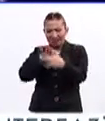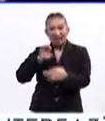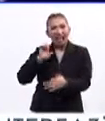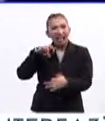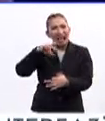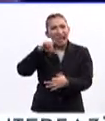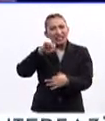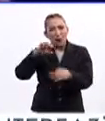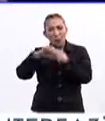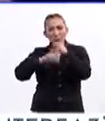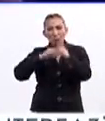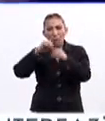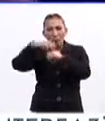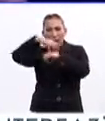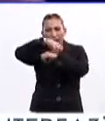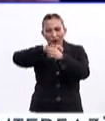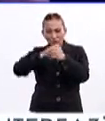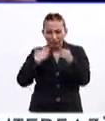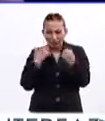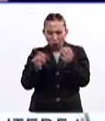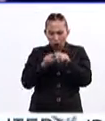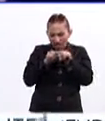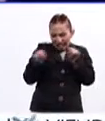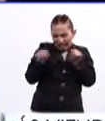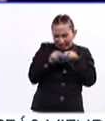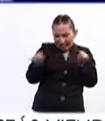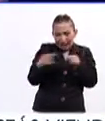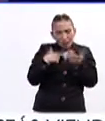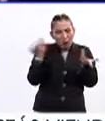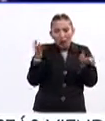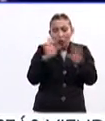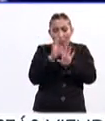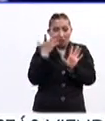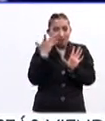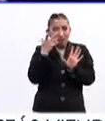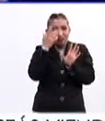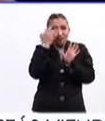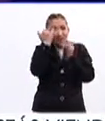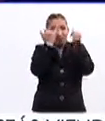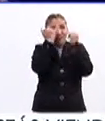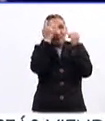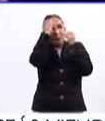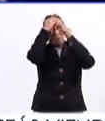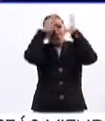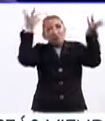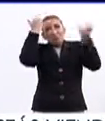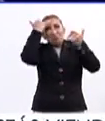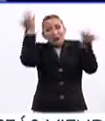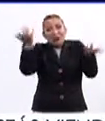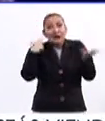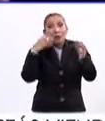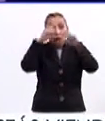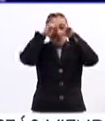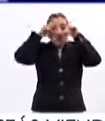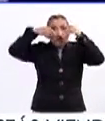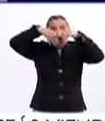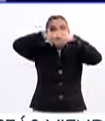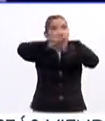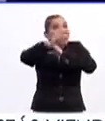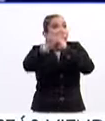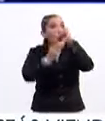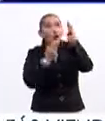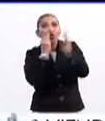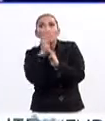como se conectan las moléculas y medir las distancias, porque todo es como muy abstracto. Entonces, usando realidad virtual, puedes estar inmerso en un